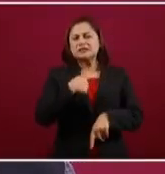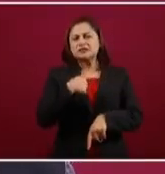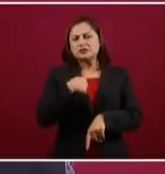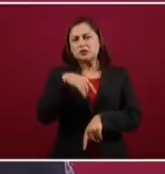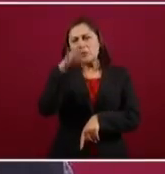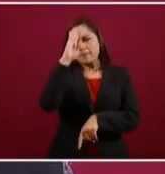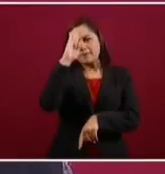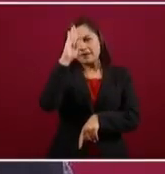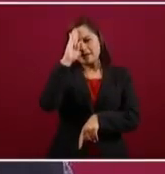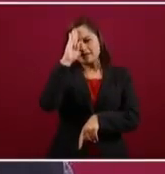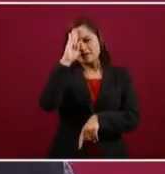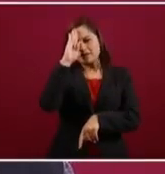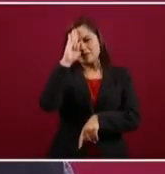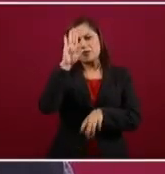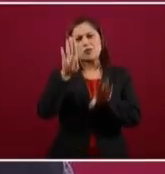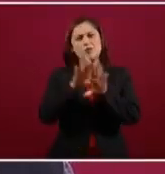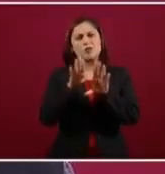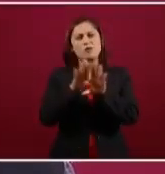al régimen,